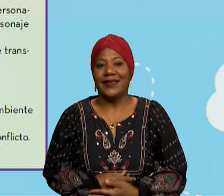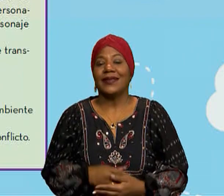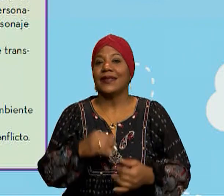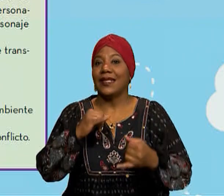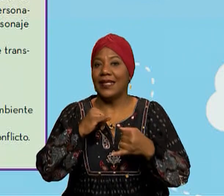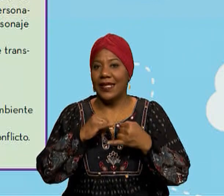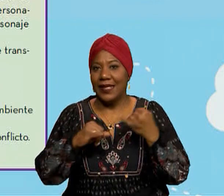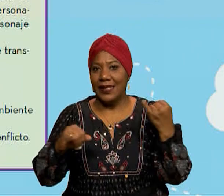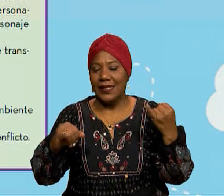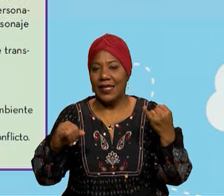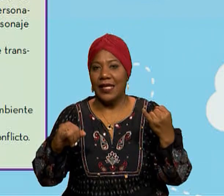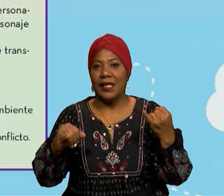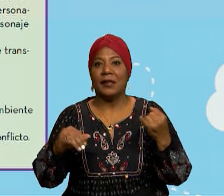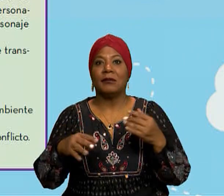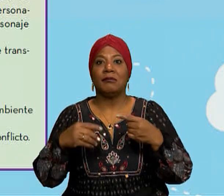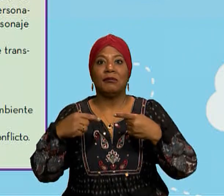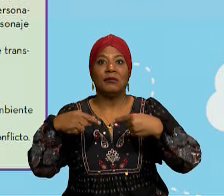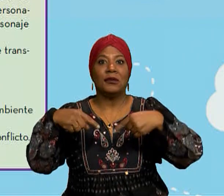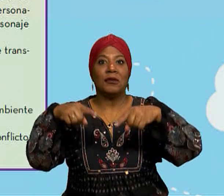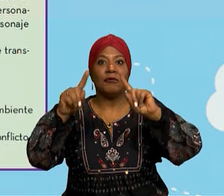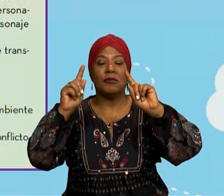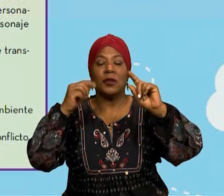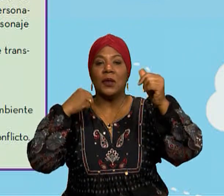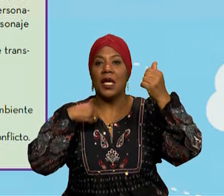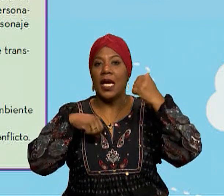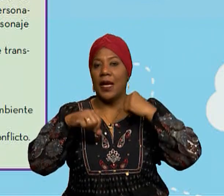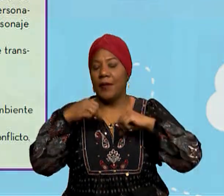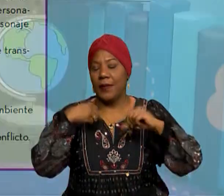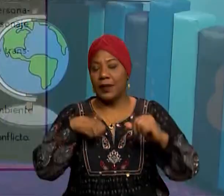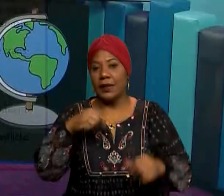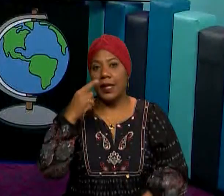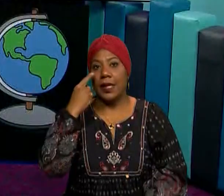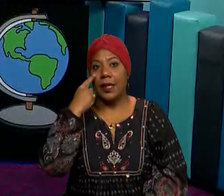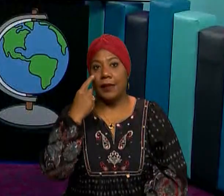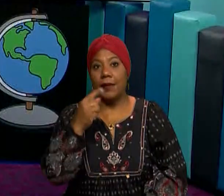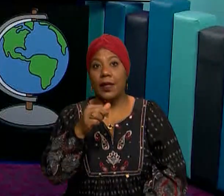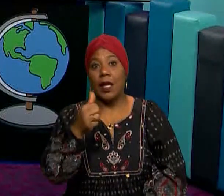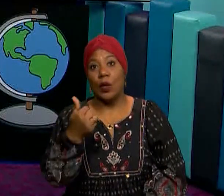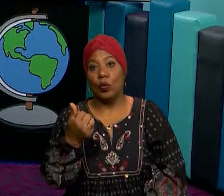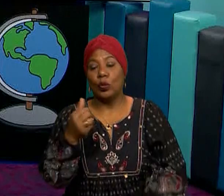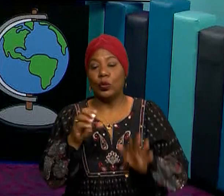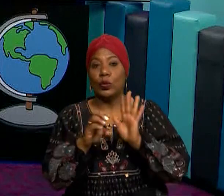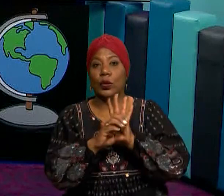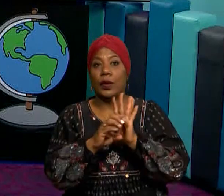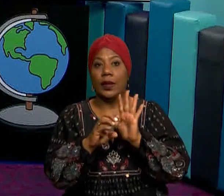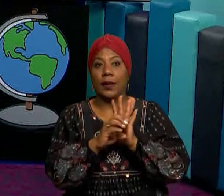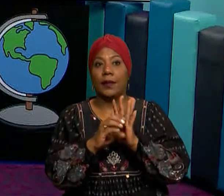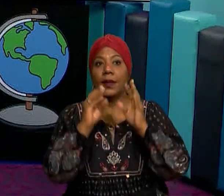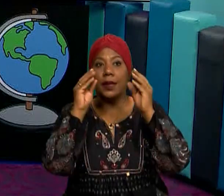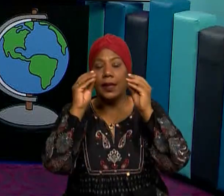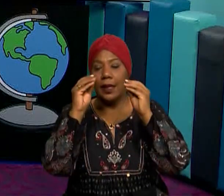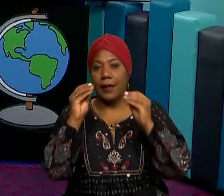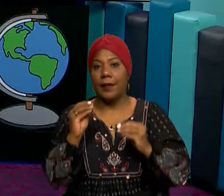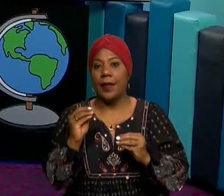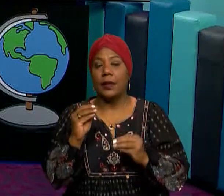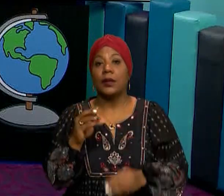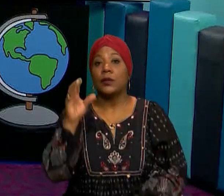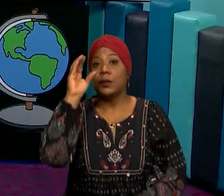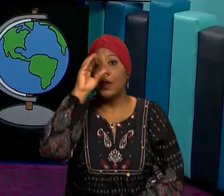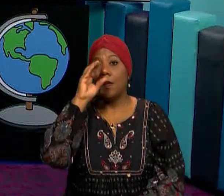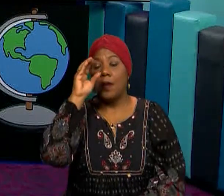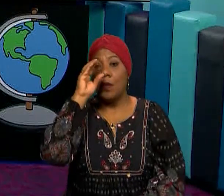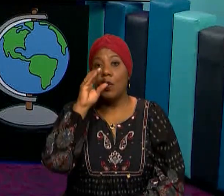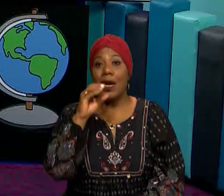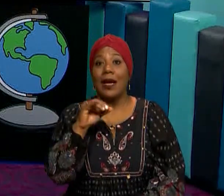se resuelven los conflictos. Veamos este ejemplo que les traigo a continuación. El inicio,